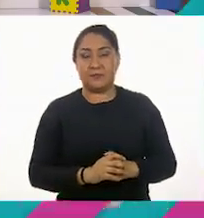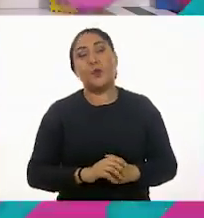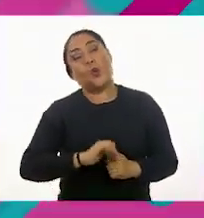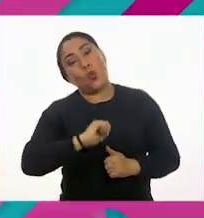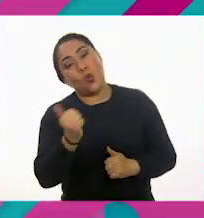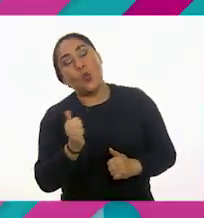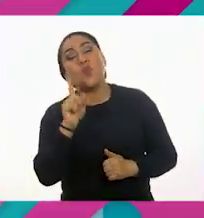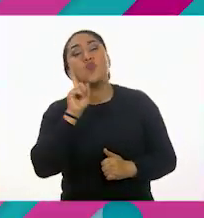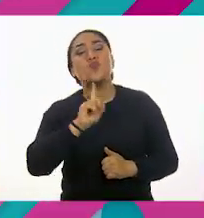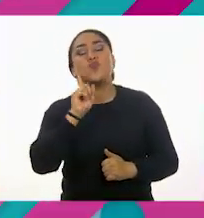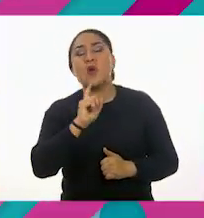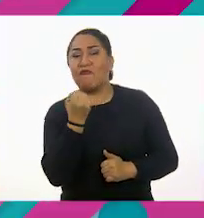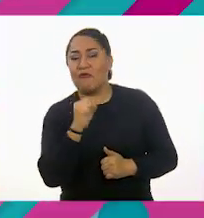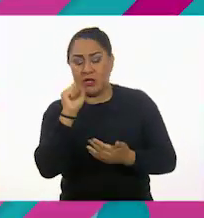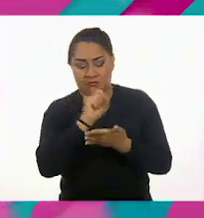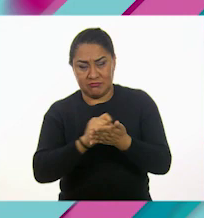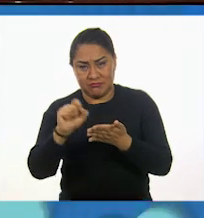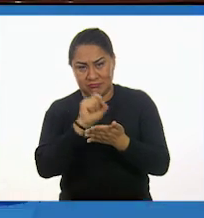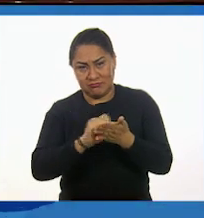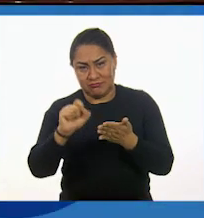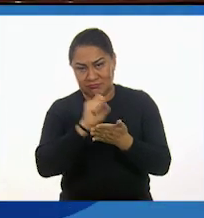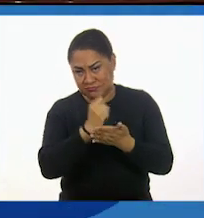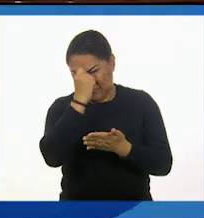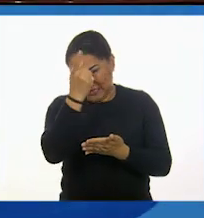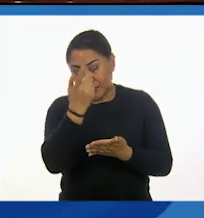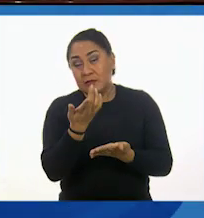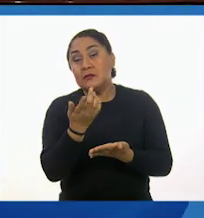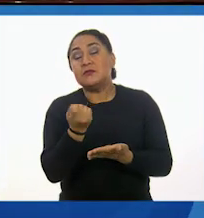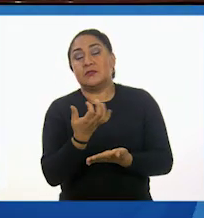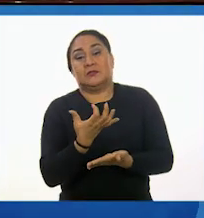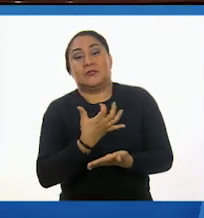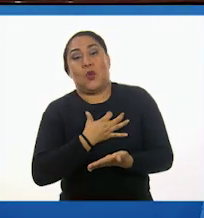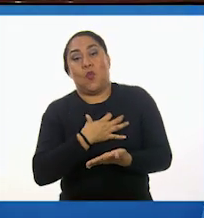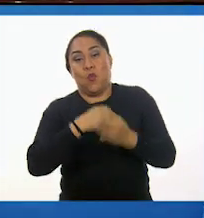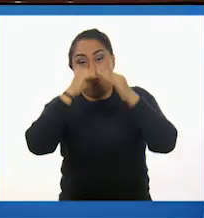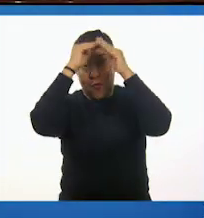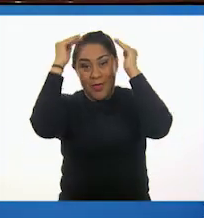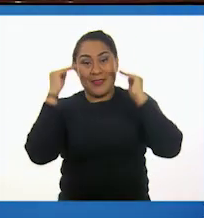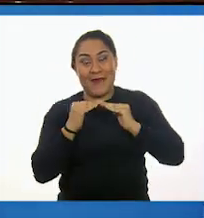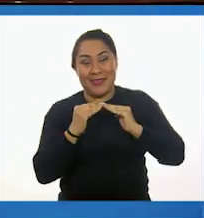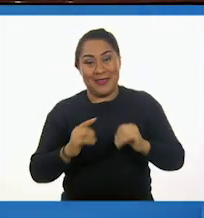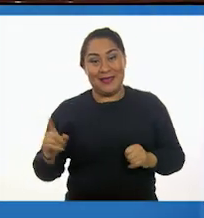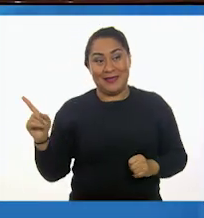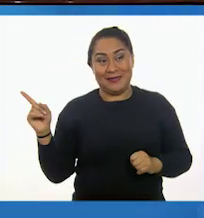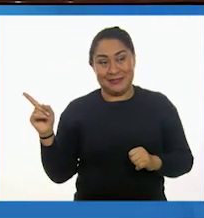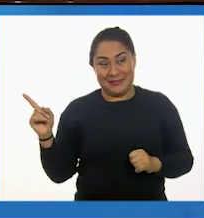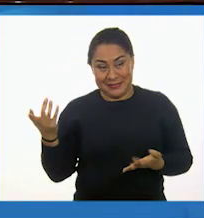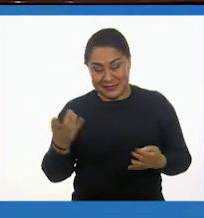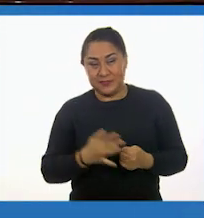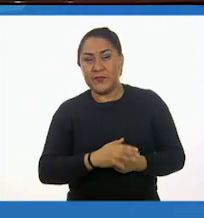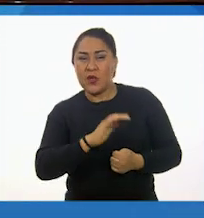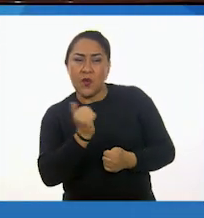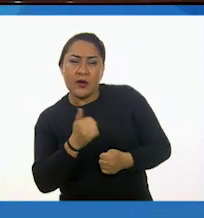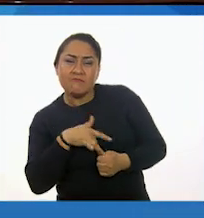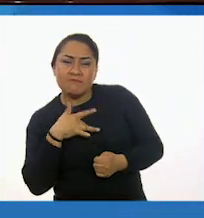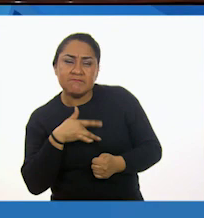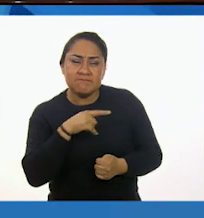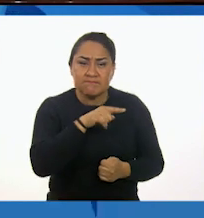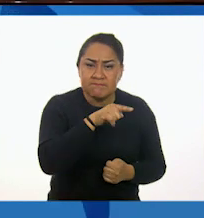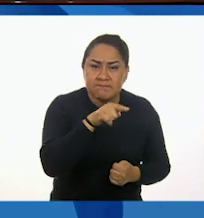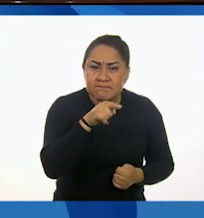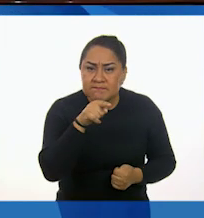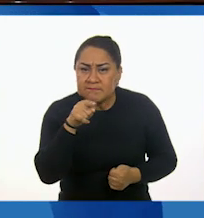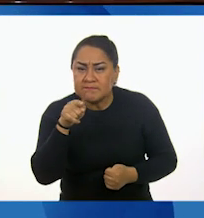escritora mexicana muy importante, Sor Juana Inés de la Sor Cruz. Juana Inés de la Cruz. ¿Quién más está? ¿Y qué te parece